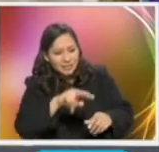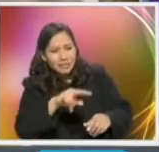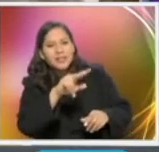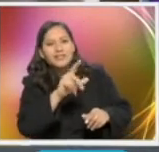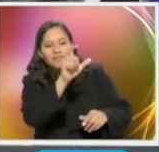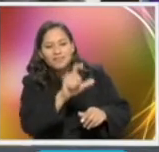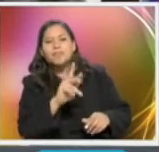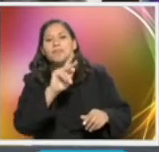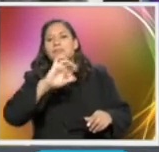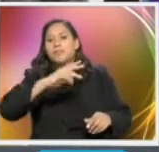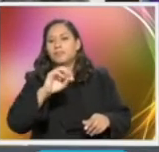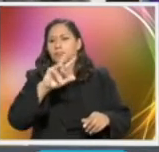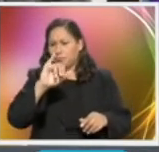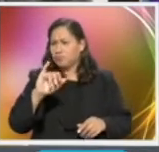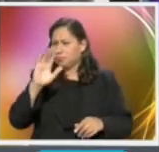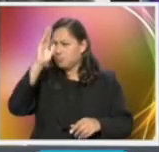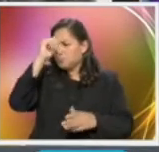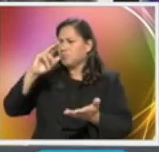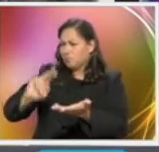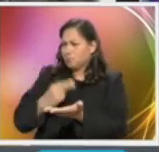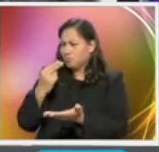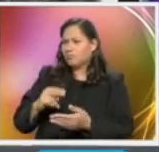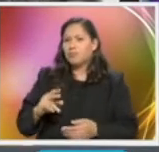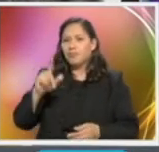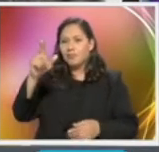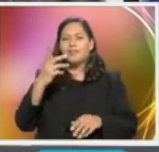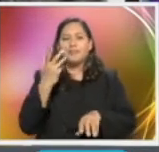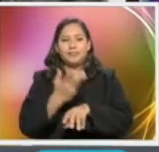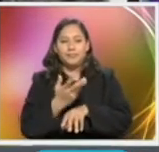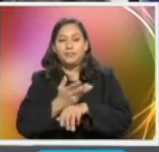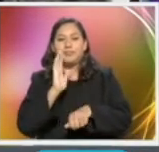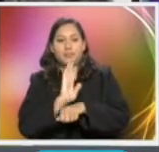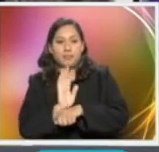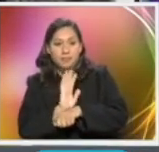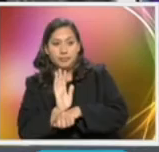Villa firma un contrato con la Mutual Company Corporation,